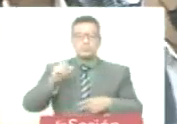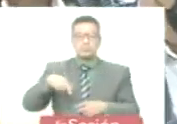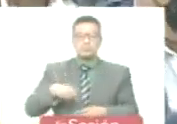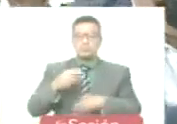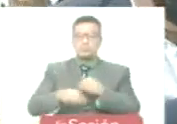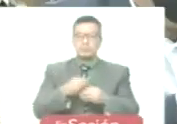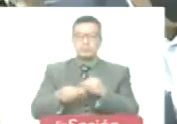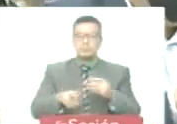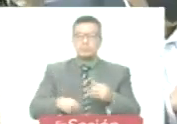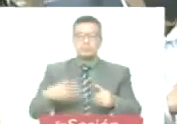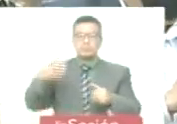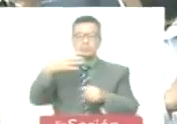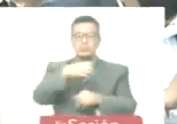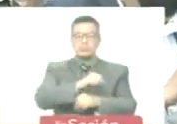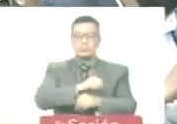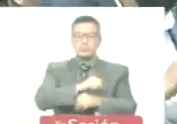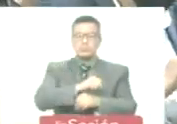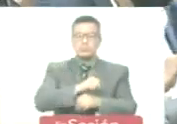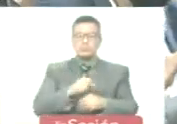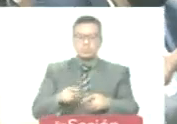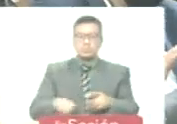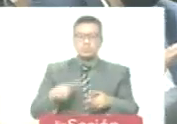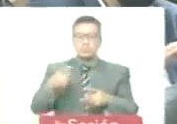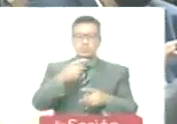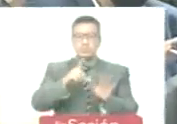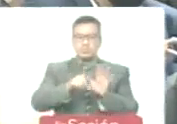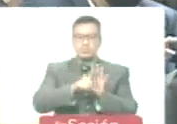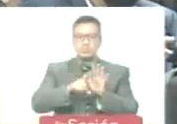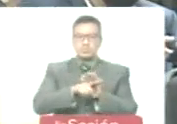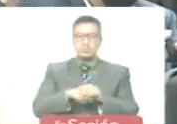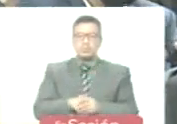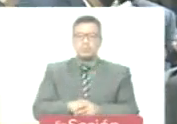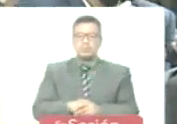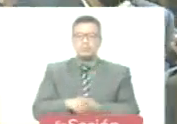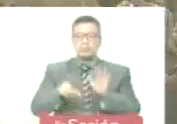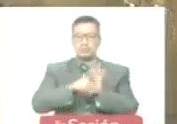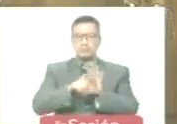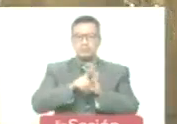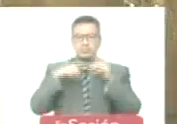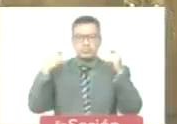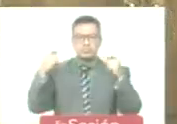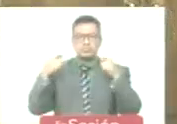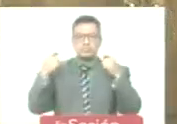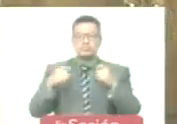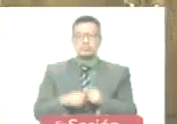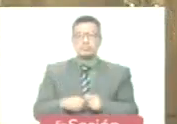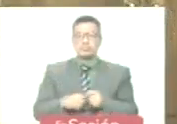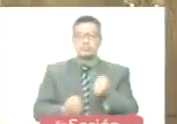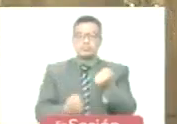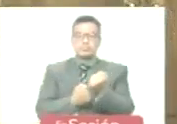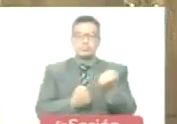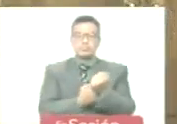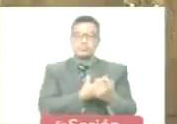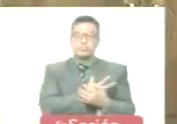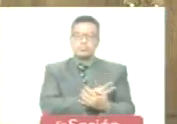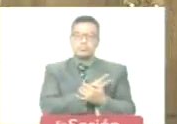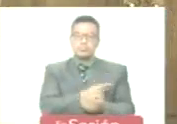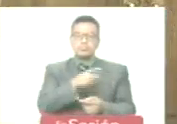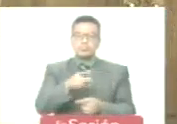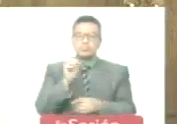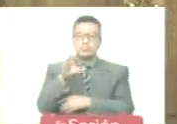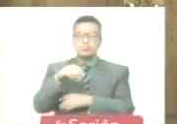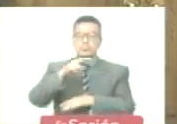originado logros, logros legislativos. Ley de promoción del apoyo de la lactancia materna por esta